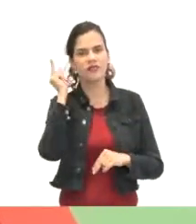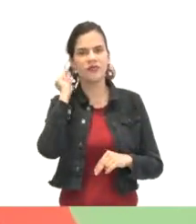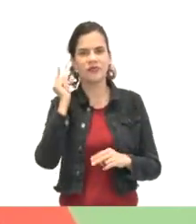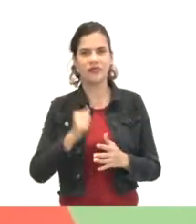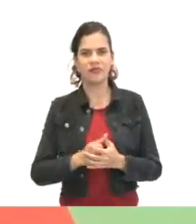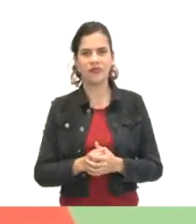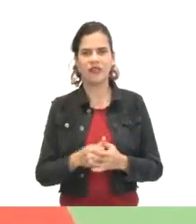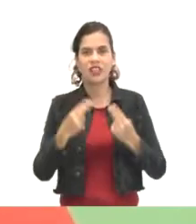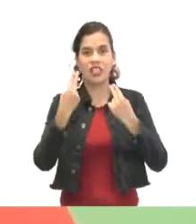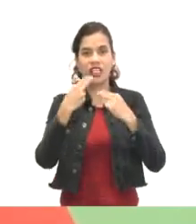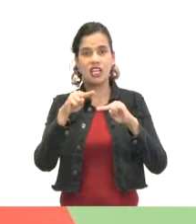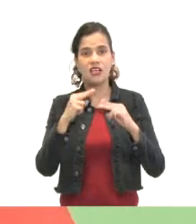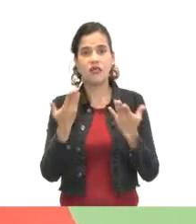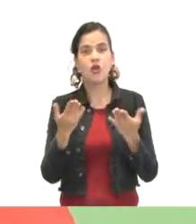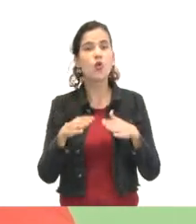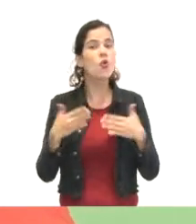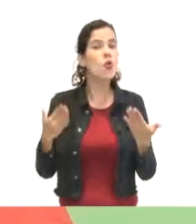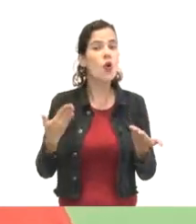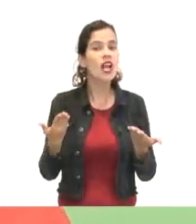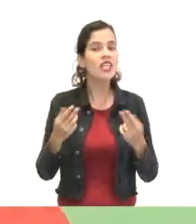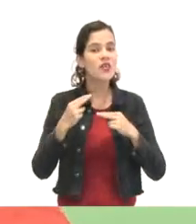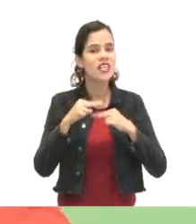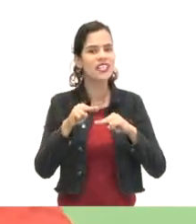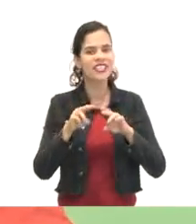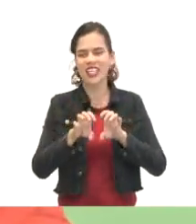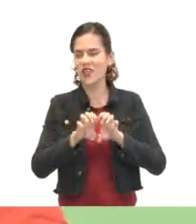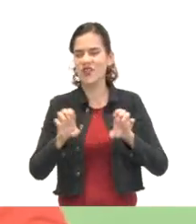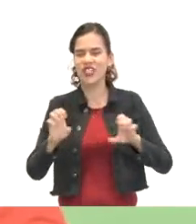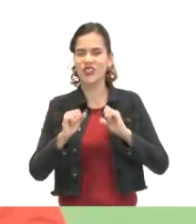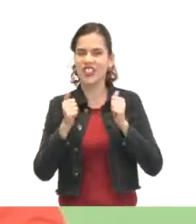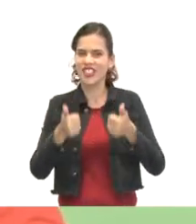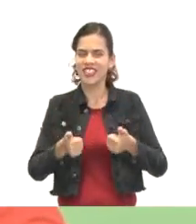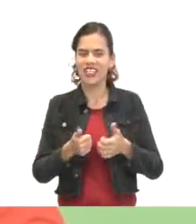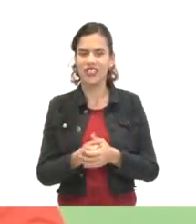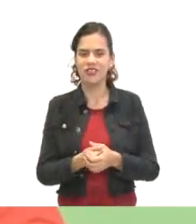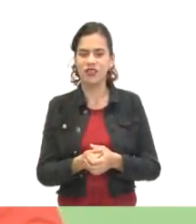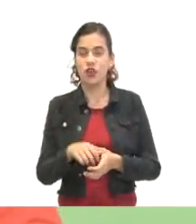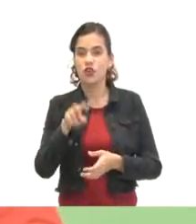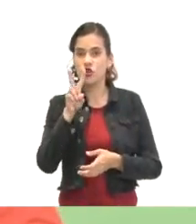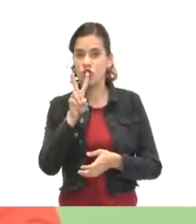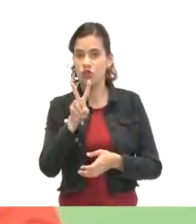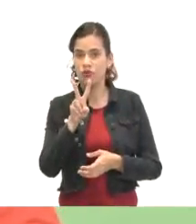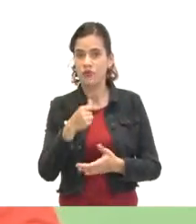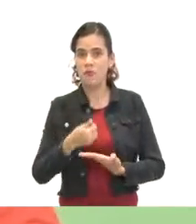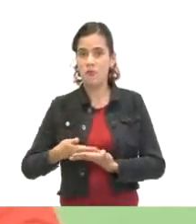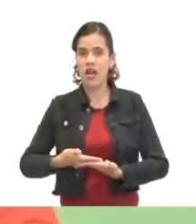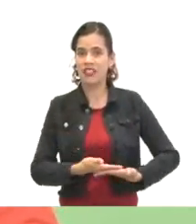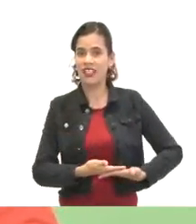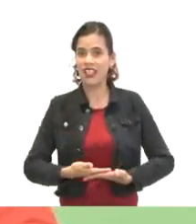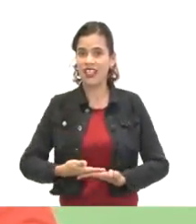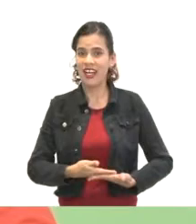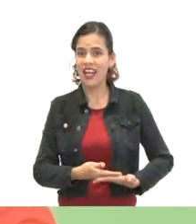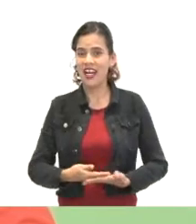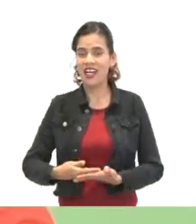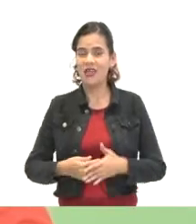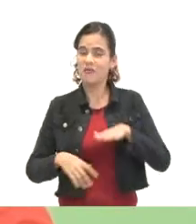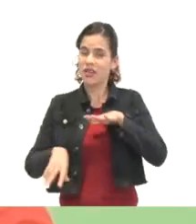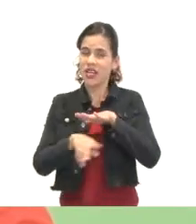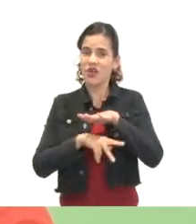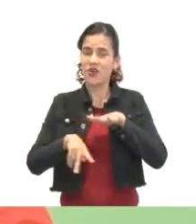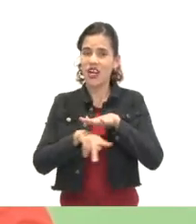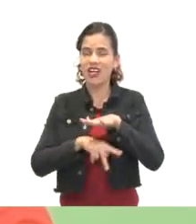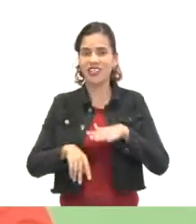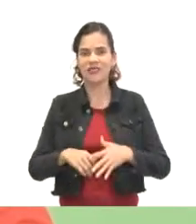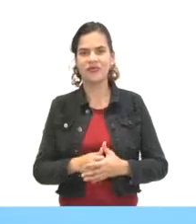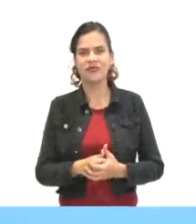niños del nivel. ¿Y cuál nivel? El nivel de educación inicial con sus dos etapas, maternal y preescolar.